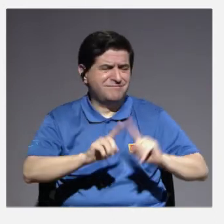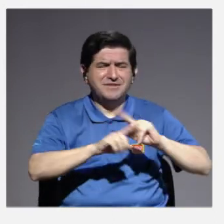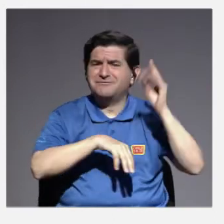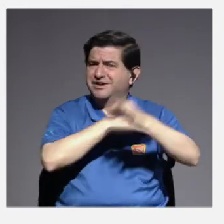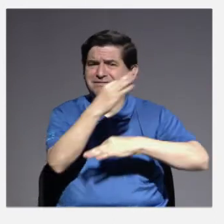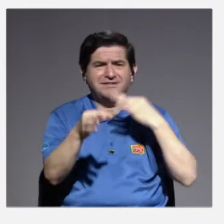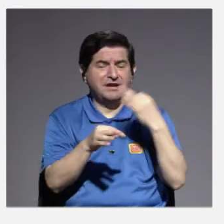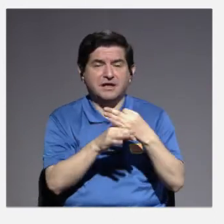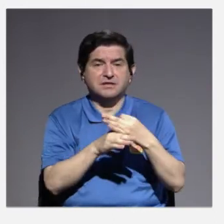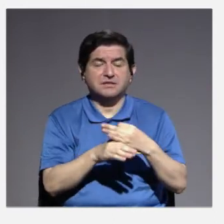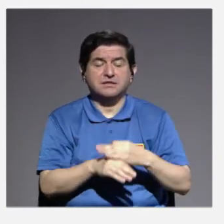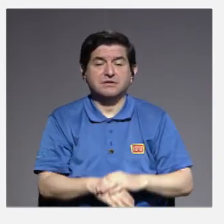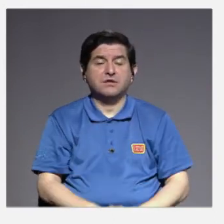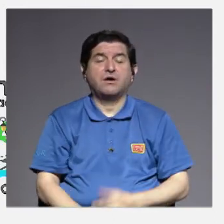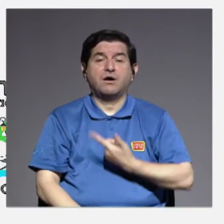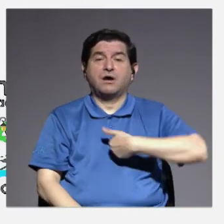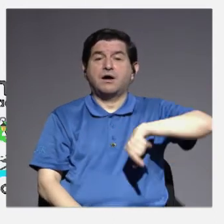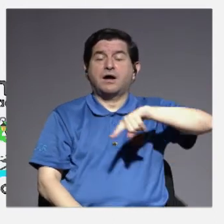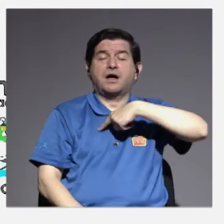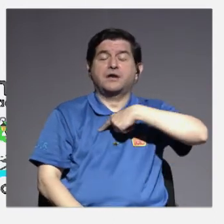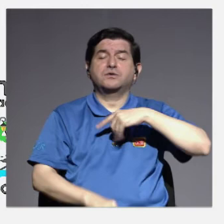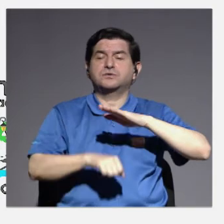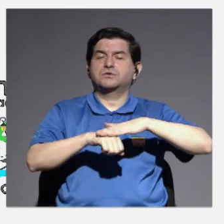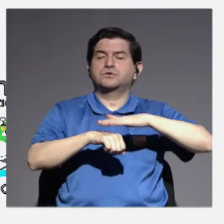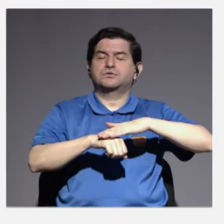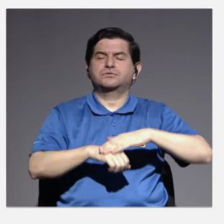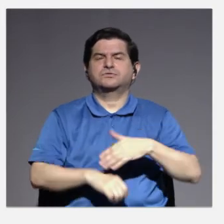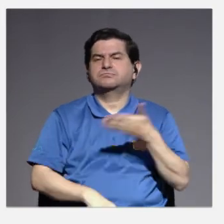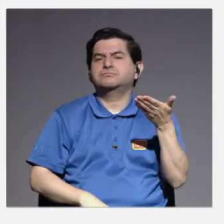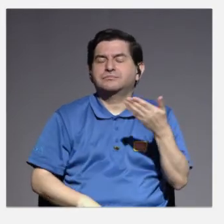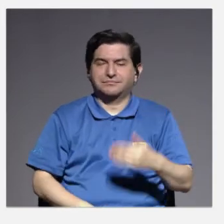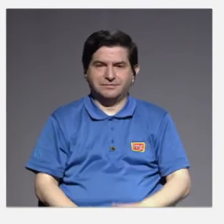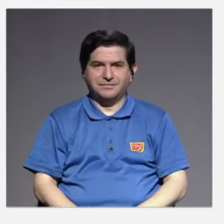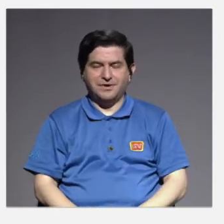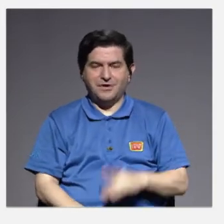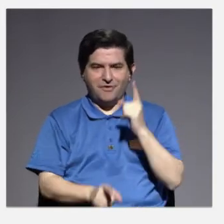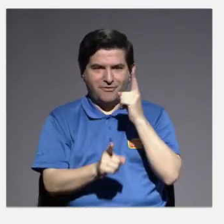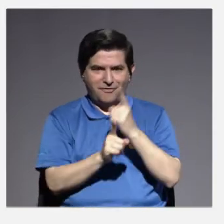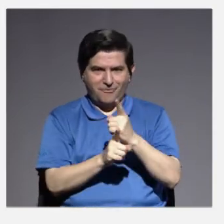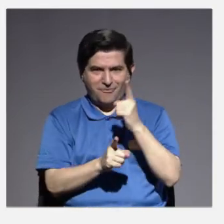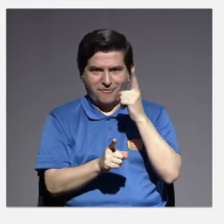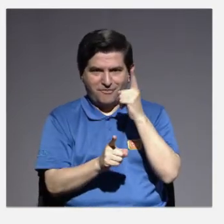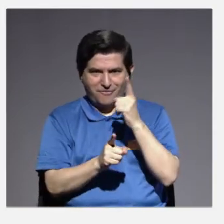índoles permitan que nosotros podamos contar con una adecuada